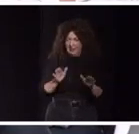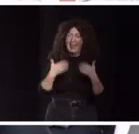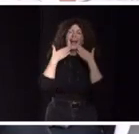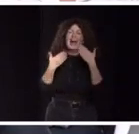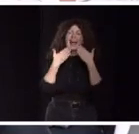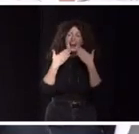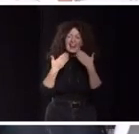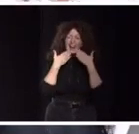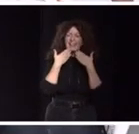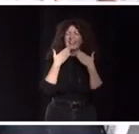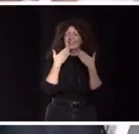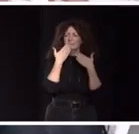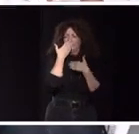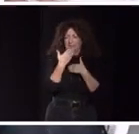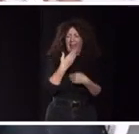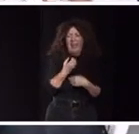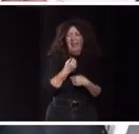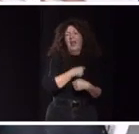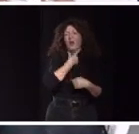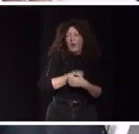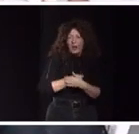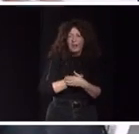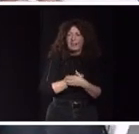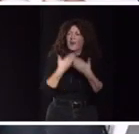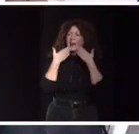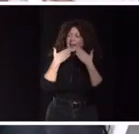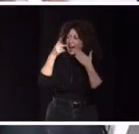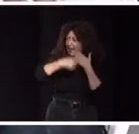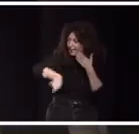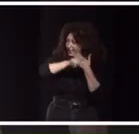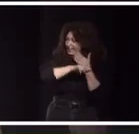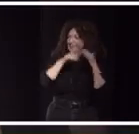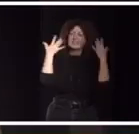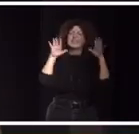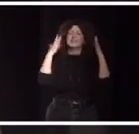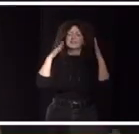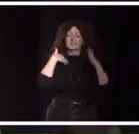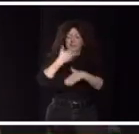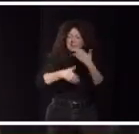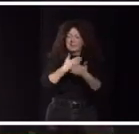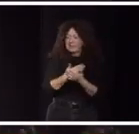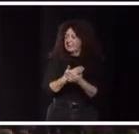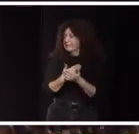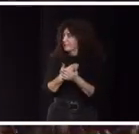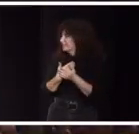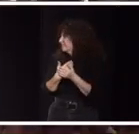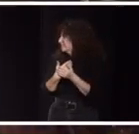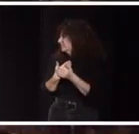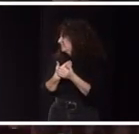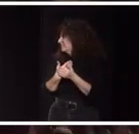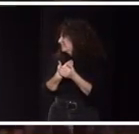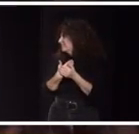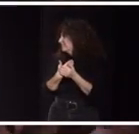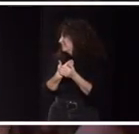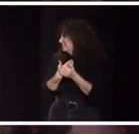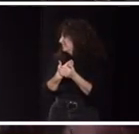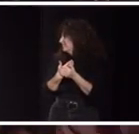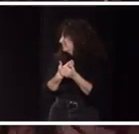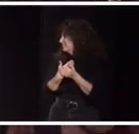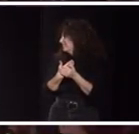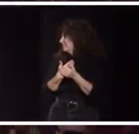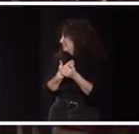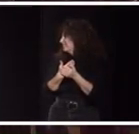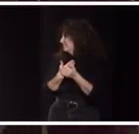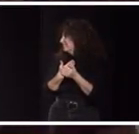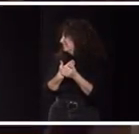Muchas gracias de todo corazón a las que habéis participado, a las que estáis hoy aquí abarrotando una vez más esta sala y